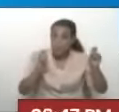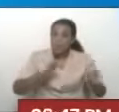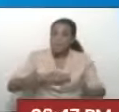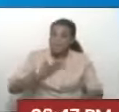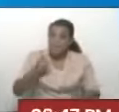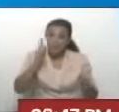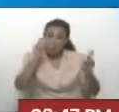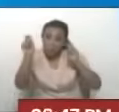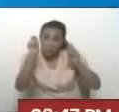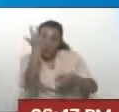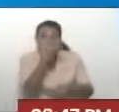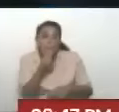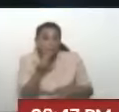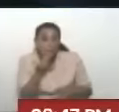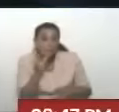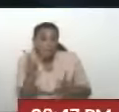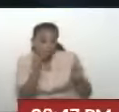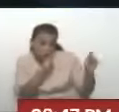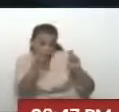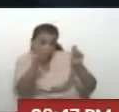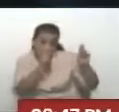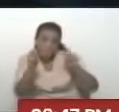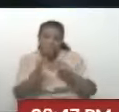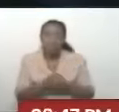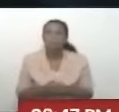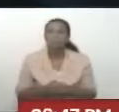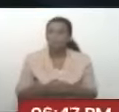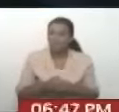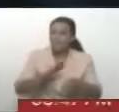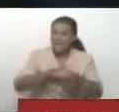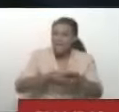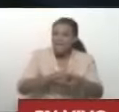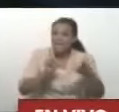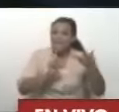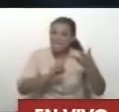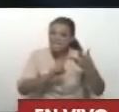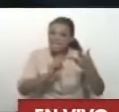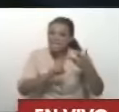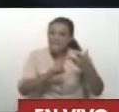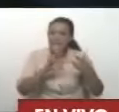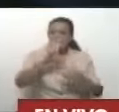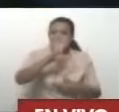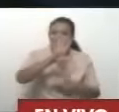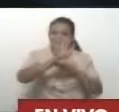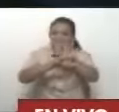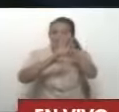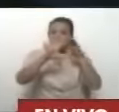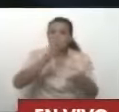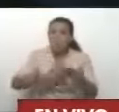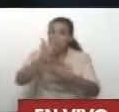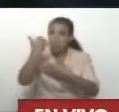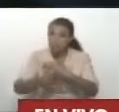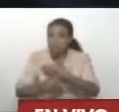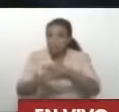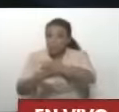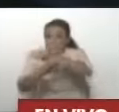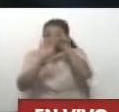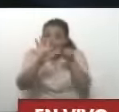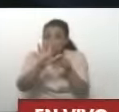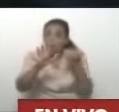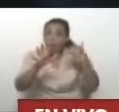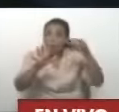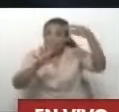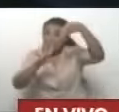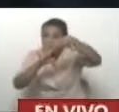quiere turismo, la juventud. Importantísimo, presidente. Fíjese que este vértice cuenta con 5 grandes proyectos. Y dentro de esos 5 grandes